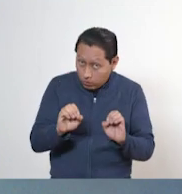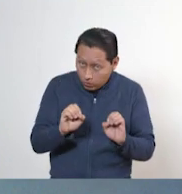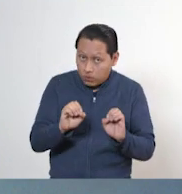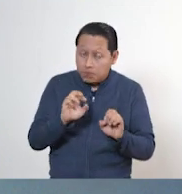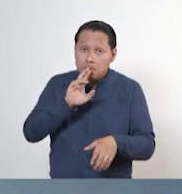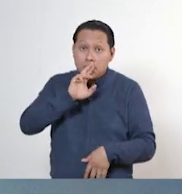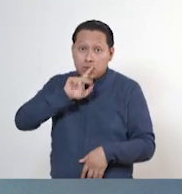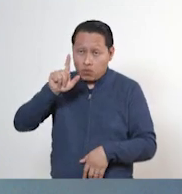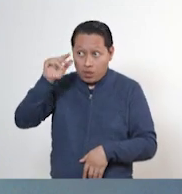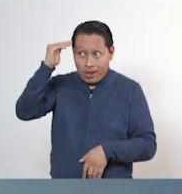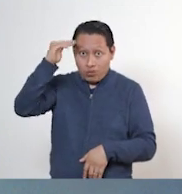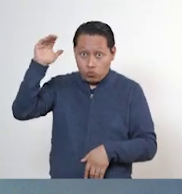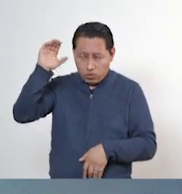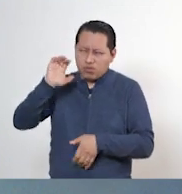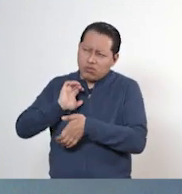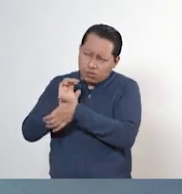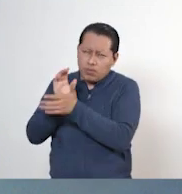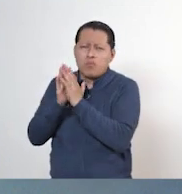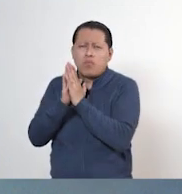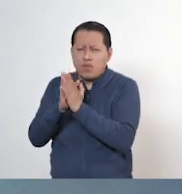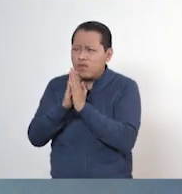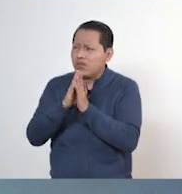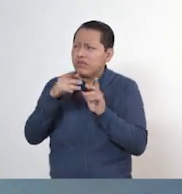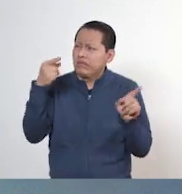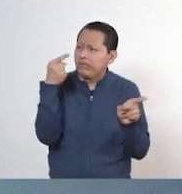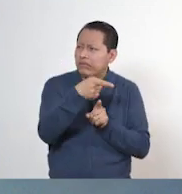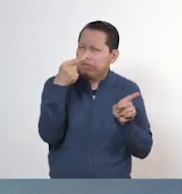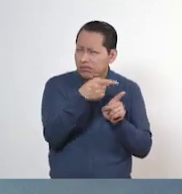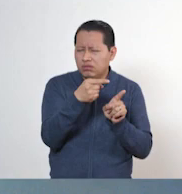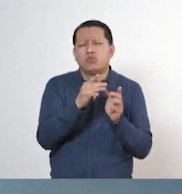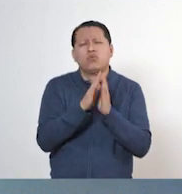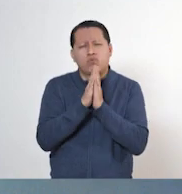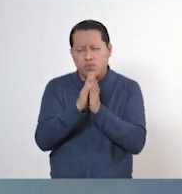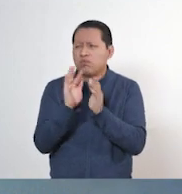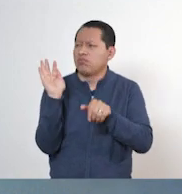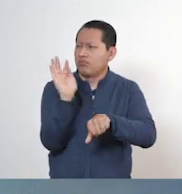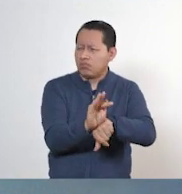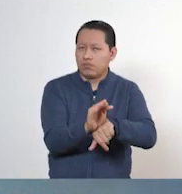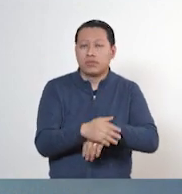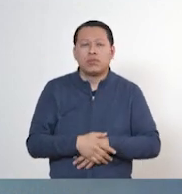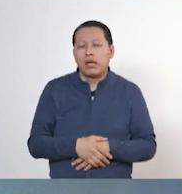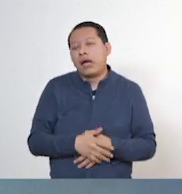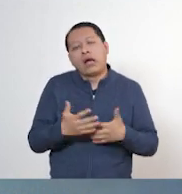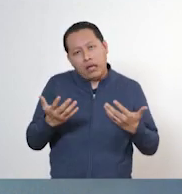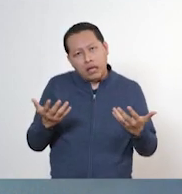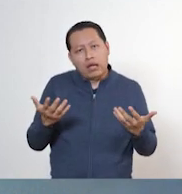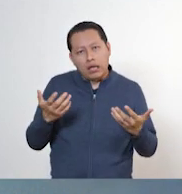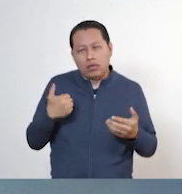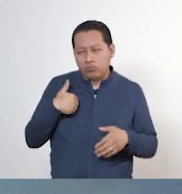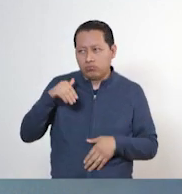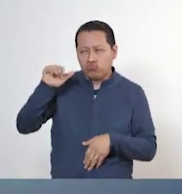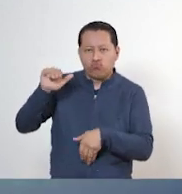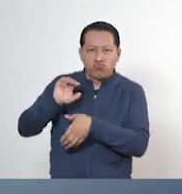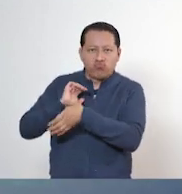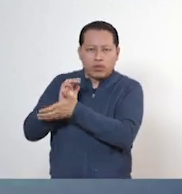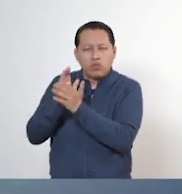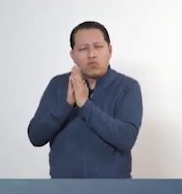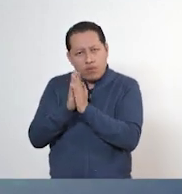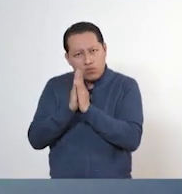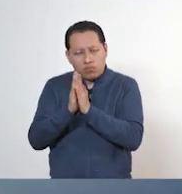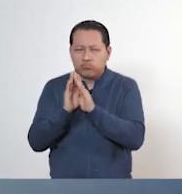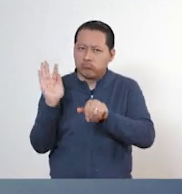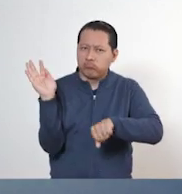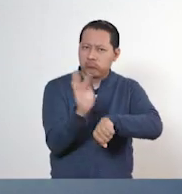pides apoyo a un adulto para detener el acoso escolar. Pues sin dudarlo, pido apoyo para detener el acoso